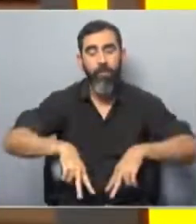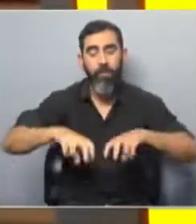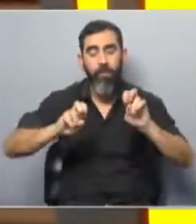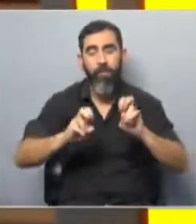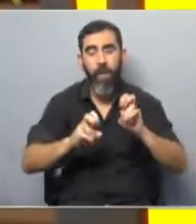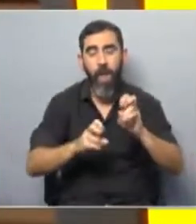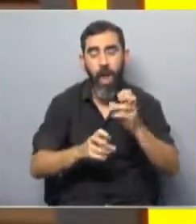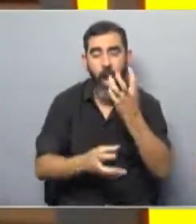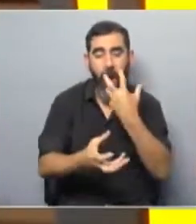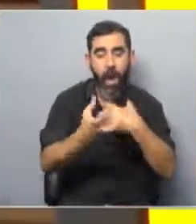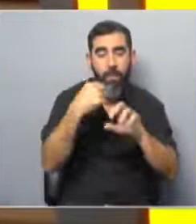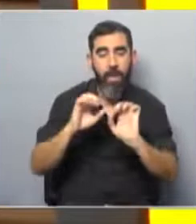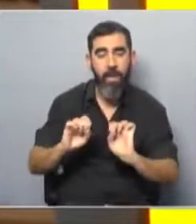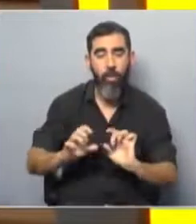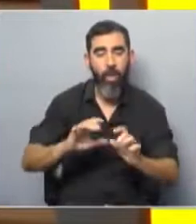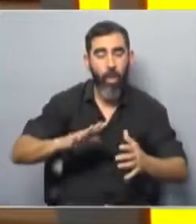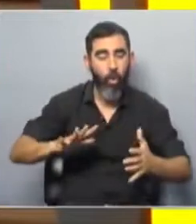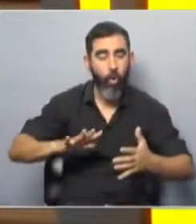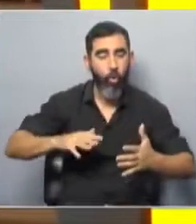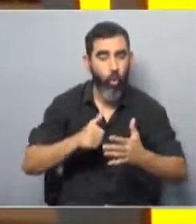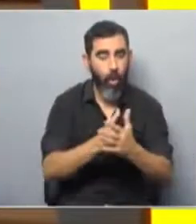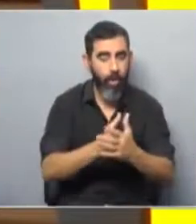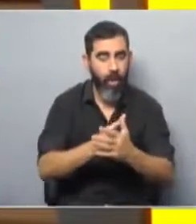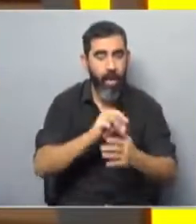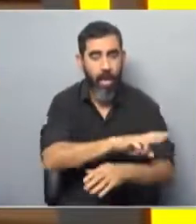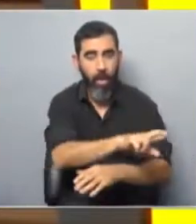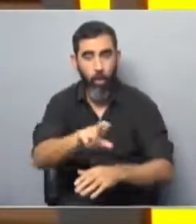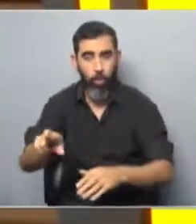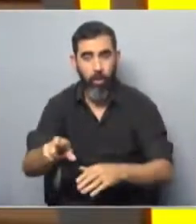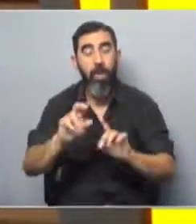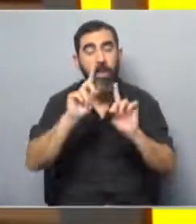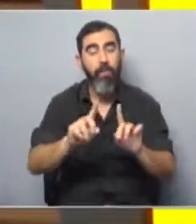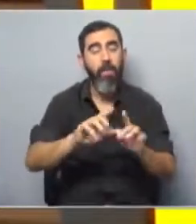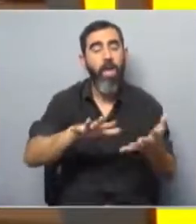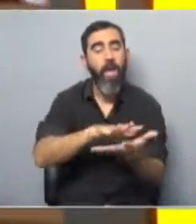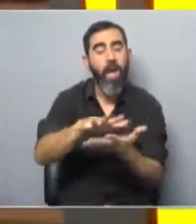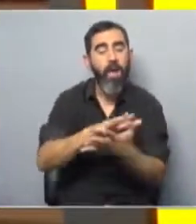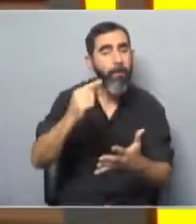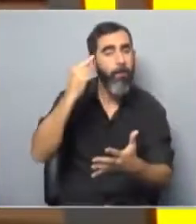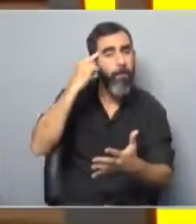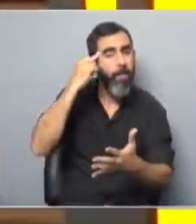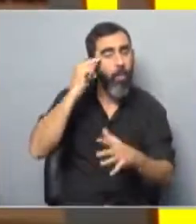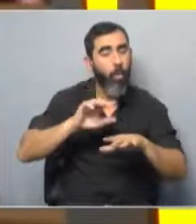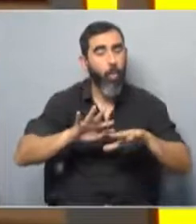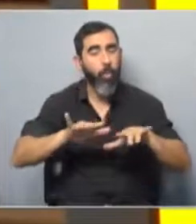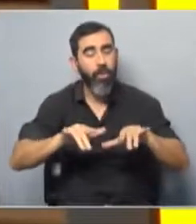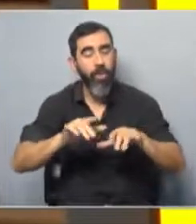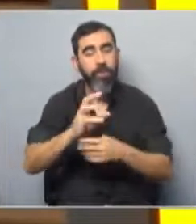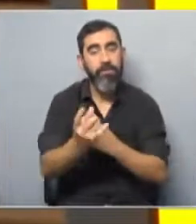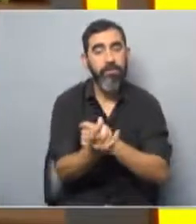fauna autóctona atropellada en las carreteras. Además, presentamos el área de pensamiento computacional de